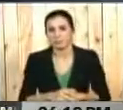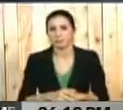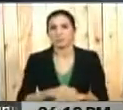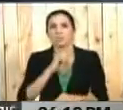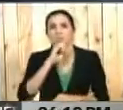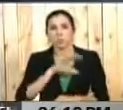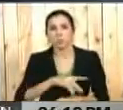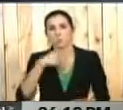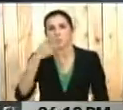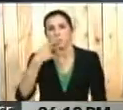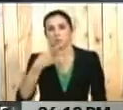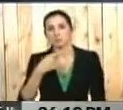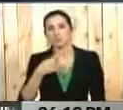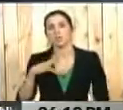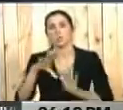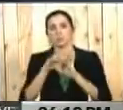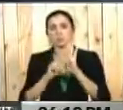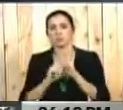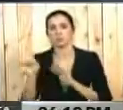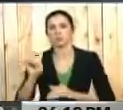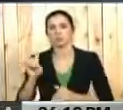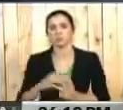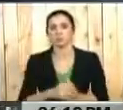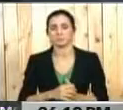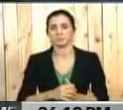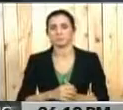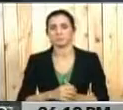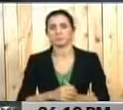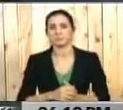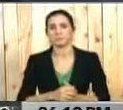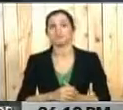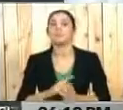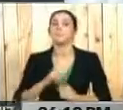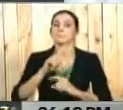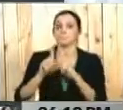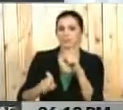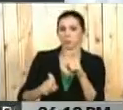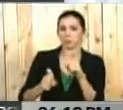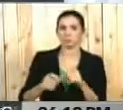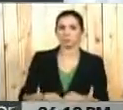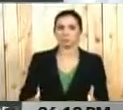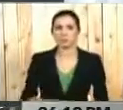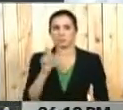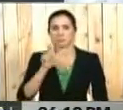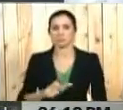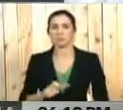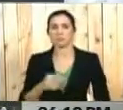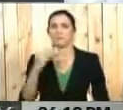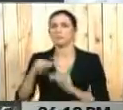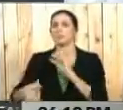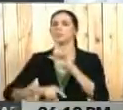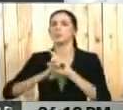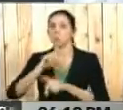historia política y constitucional de Venezuela. Doctor, por acá le preguntaba un usuario de redes sociales.